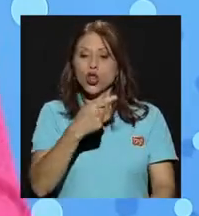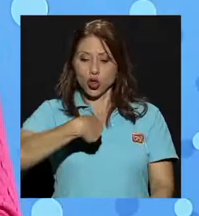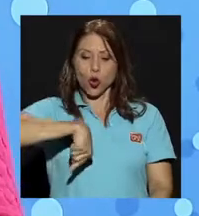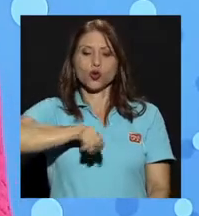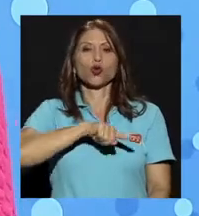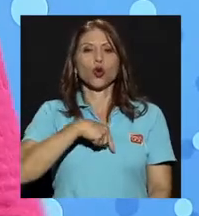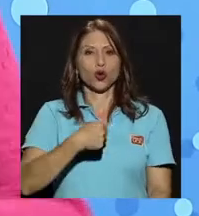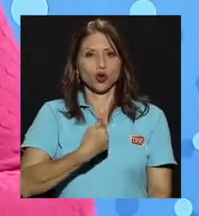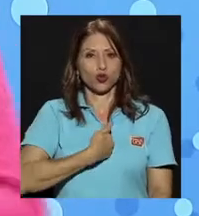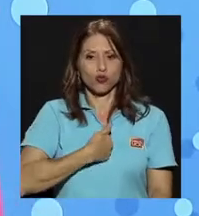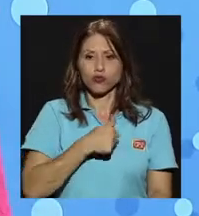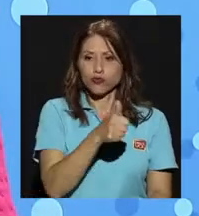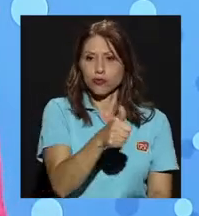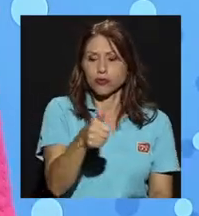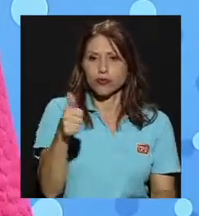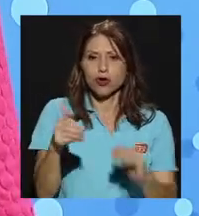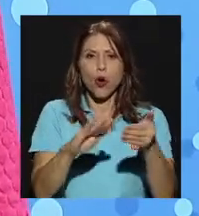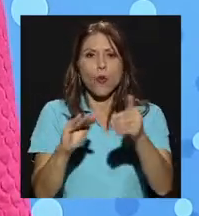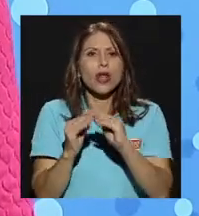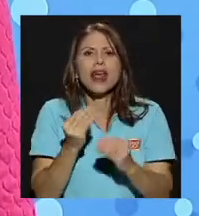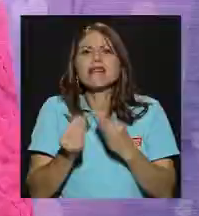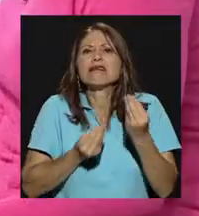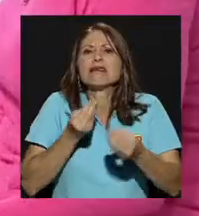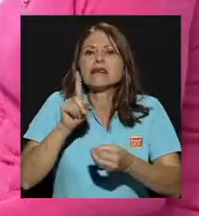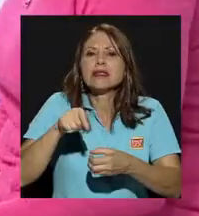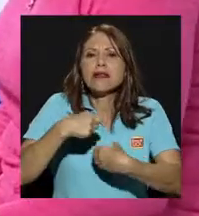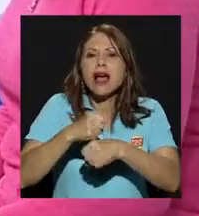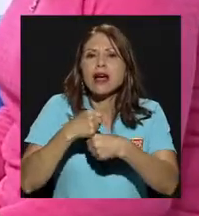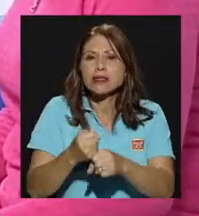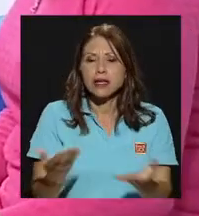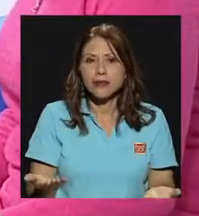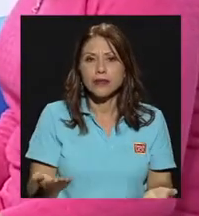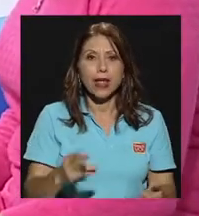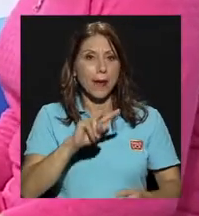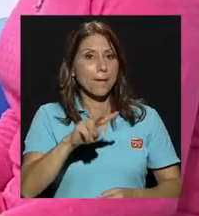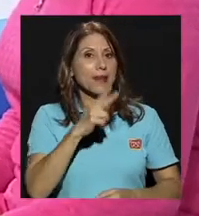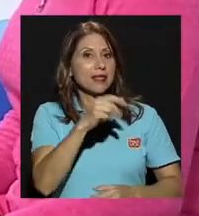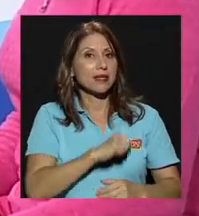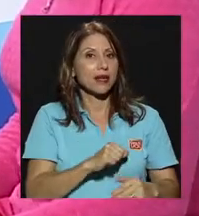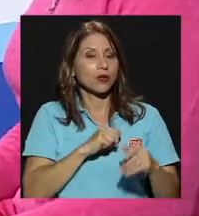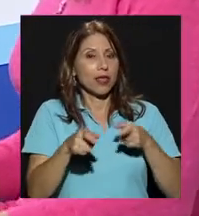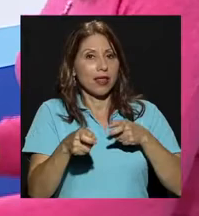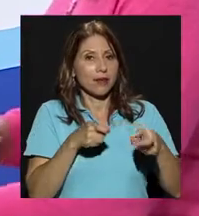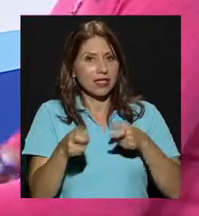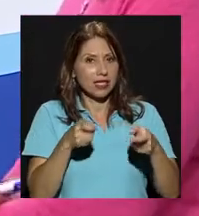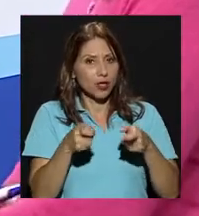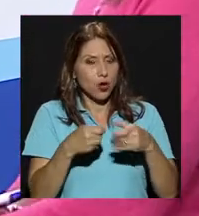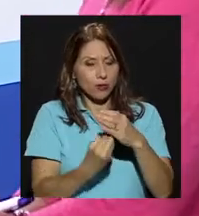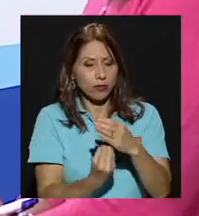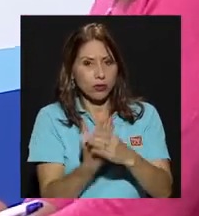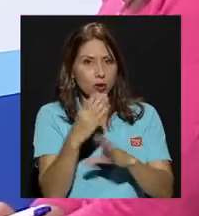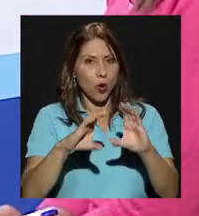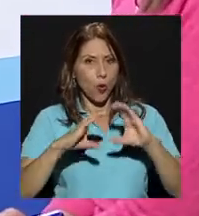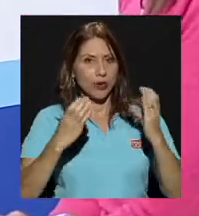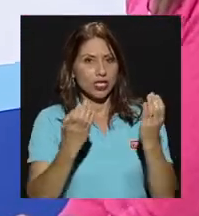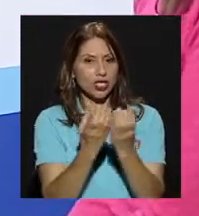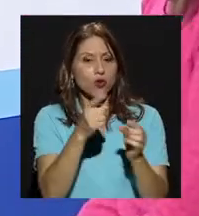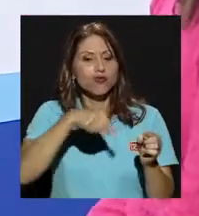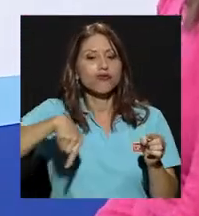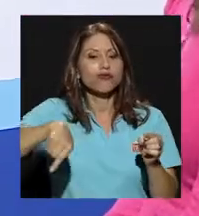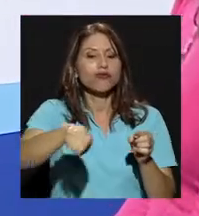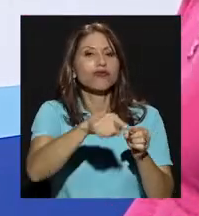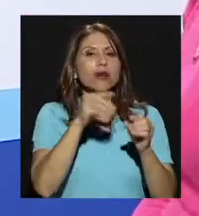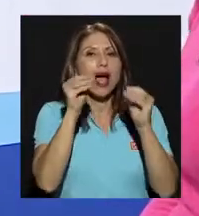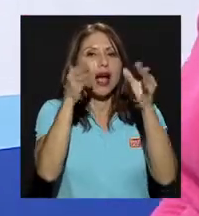también nosotros como comunidad que aportar? La Vicerrectoría de Administración creó esta comisión formada por un grupo de académicos,